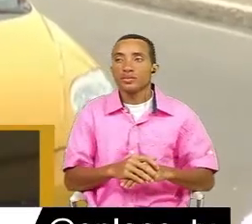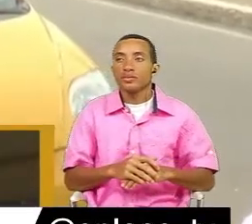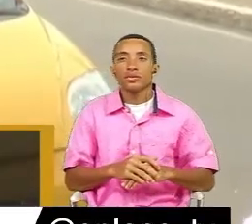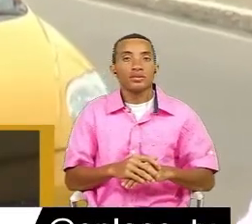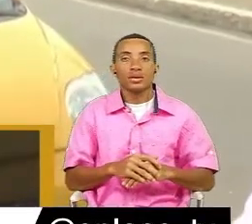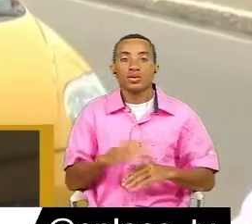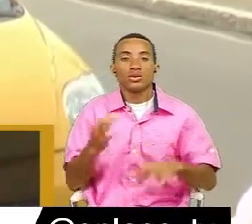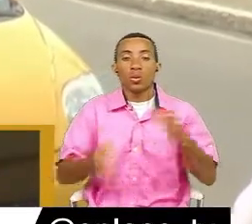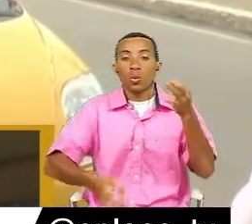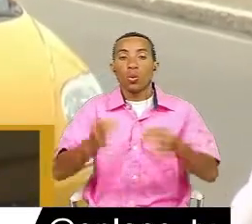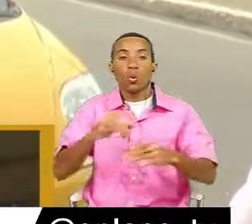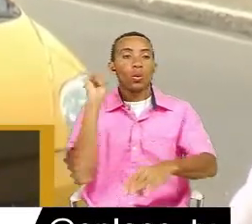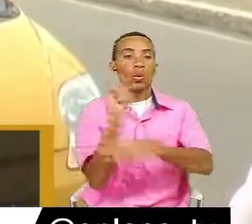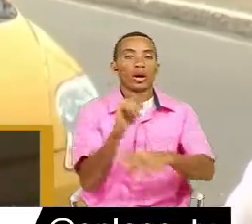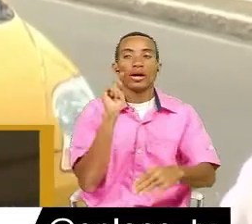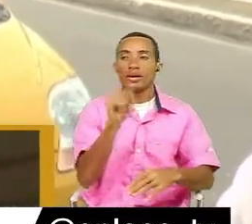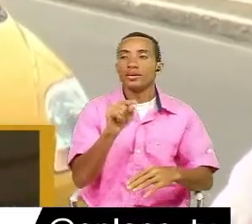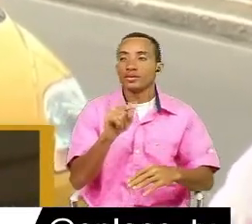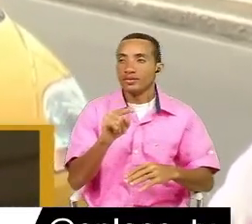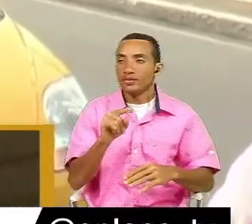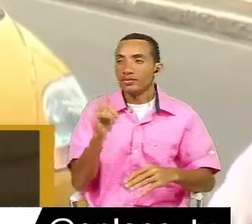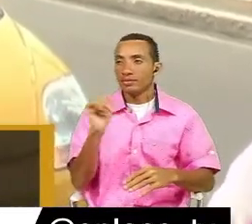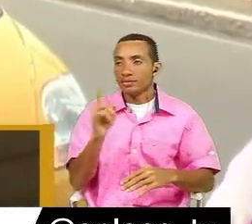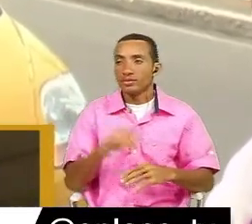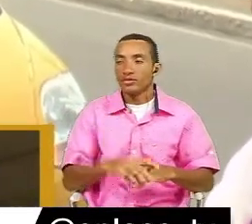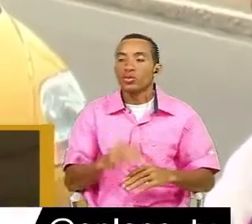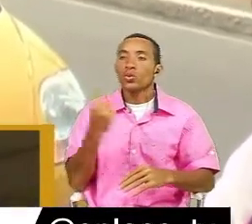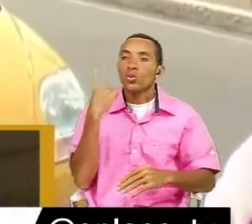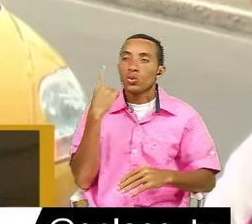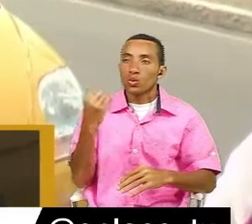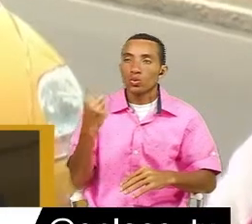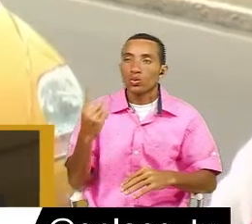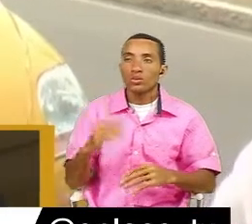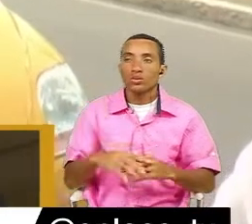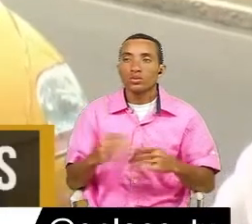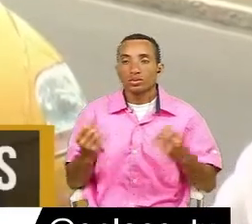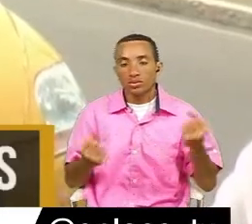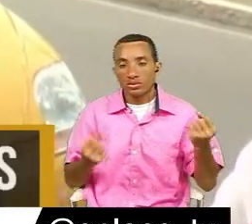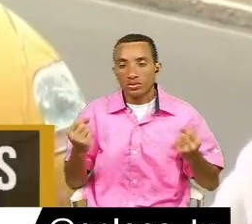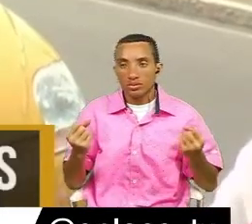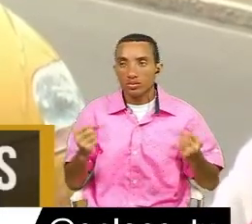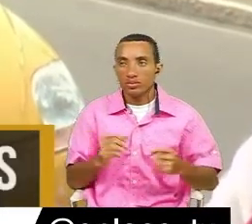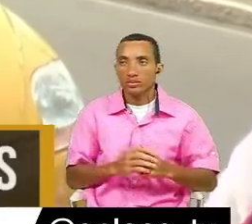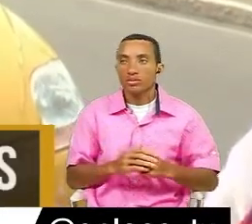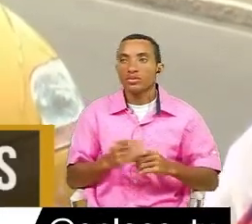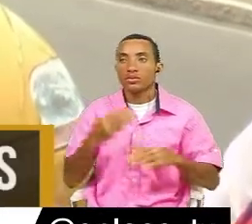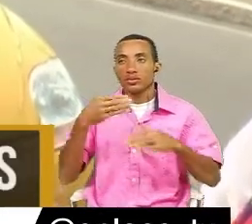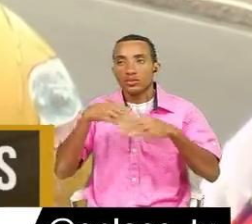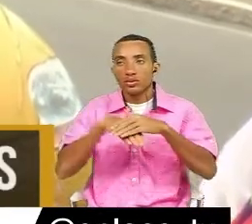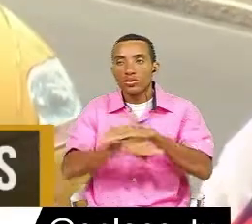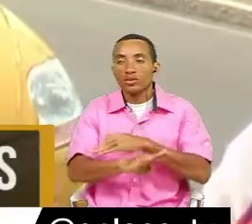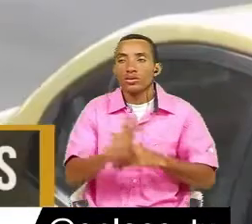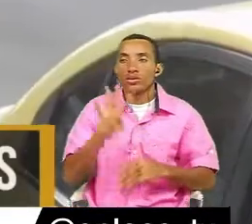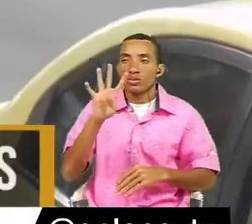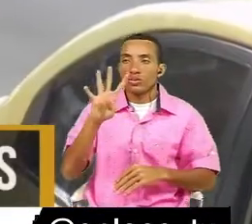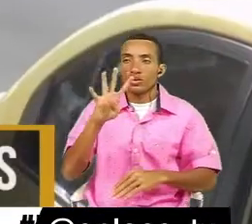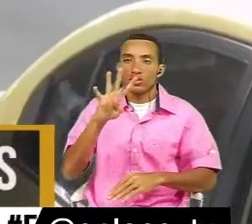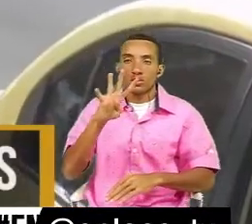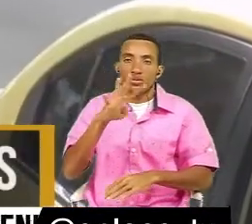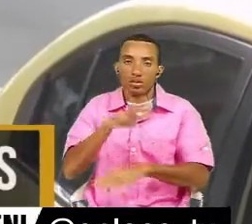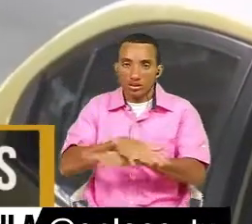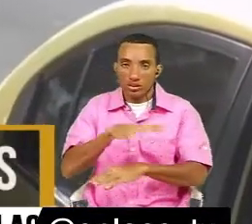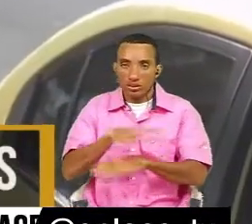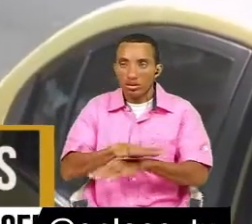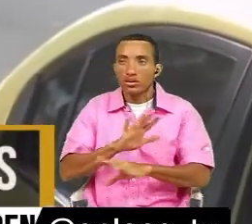ligera. Primeramente están hablando de un conductor de un vehículo que él se guarda a las 4 de la tarde, que lo puede comprobar el mismo propietario, que es el dueño